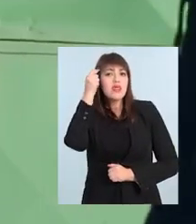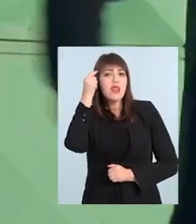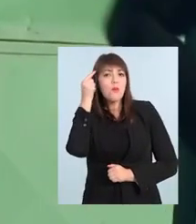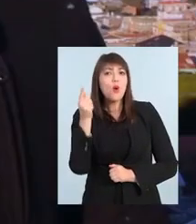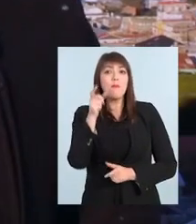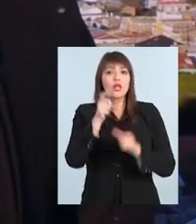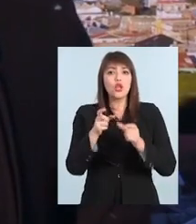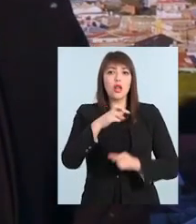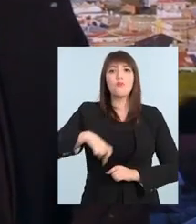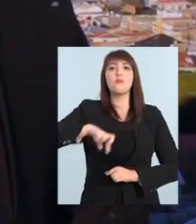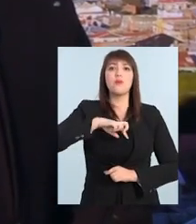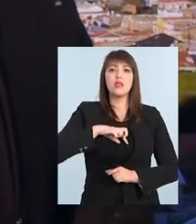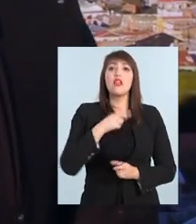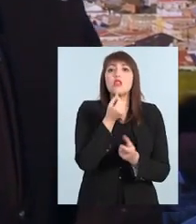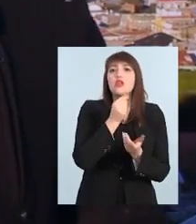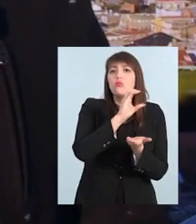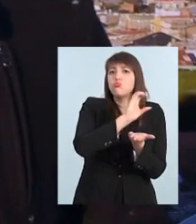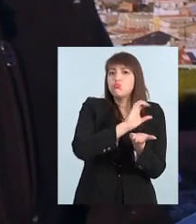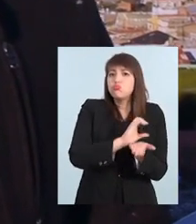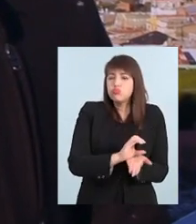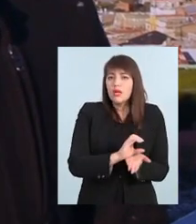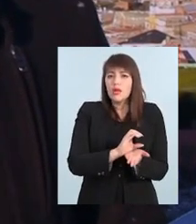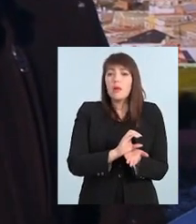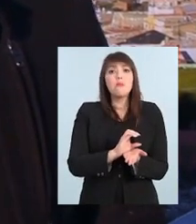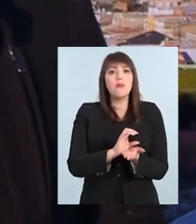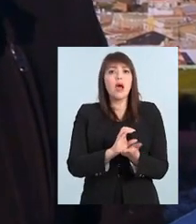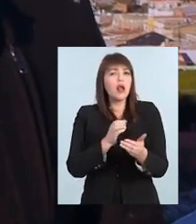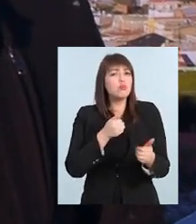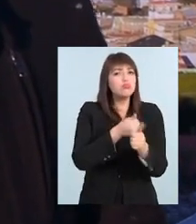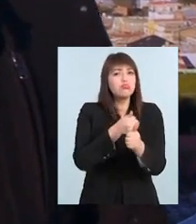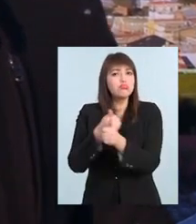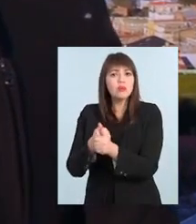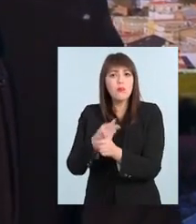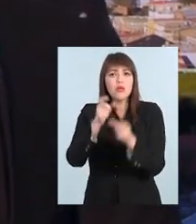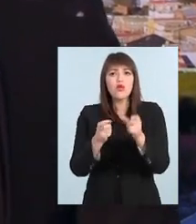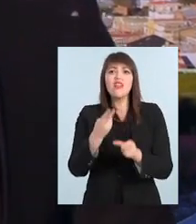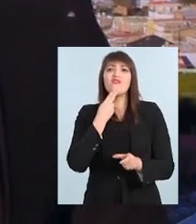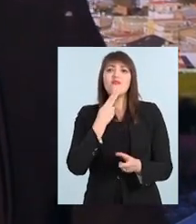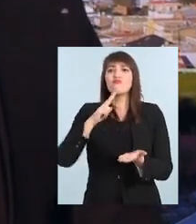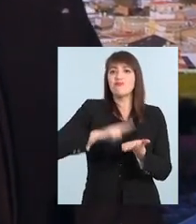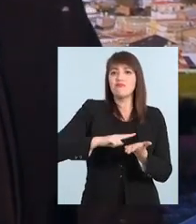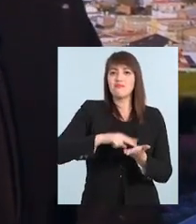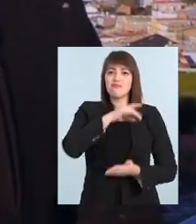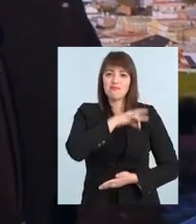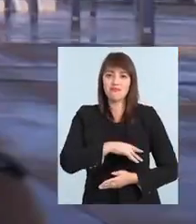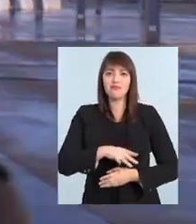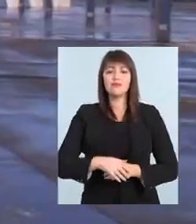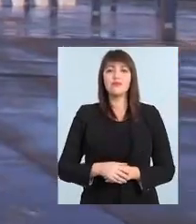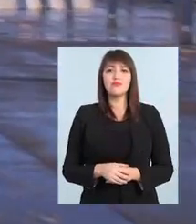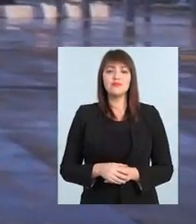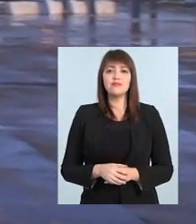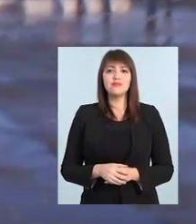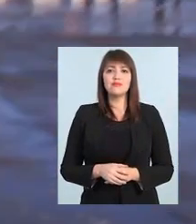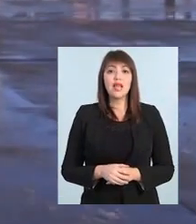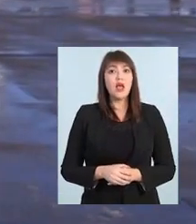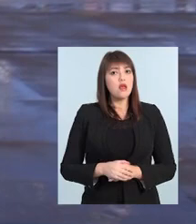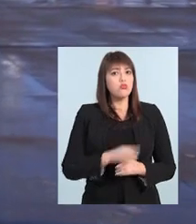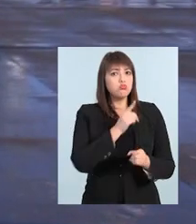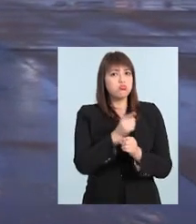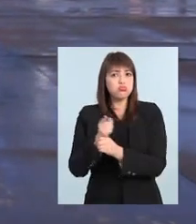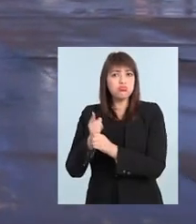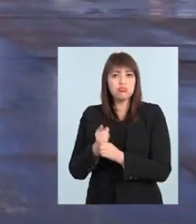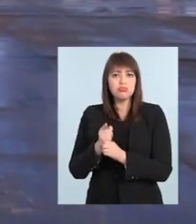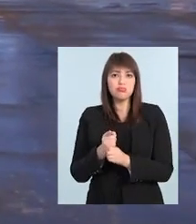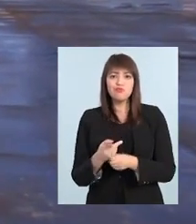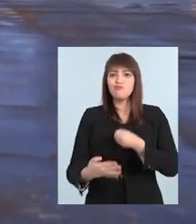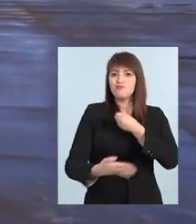parlamentarios disminuyeran su dieta para así acercarse un poquito más a la realidad de la mayoría de nuestros compatriotas. Las conducciones de los partidos